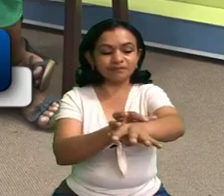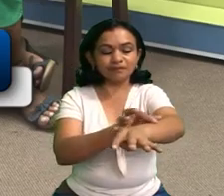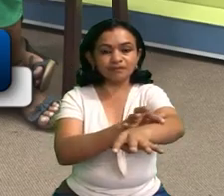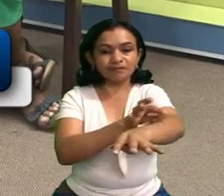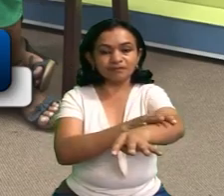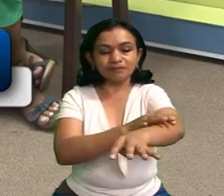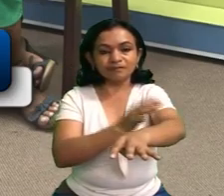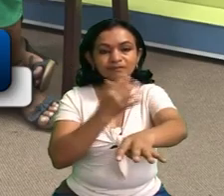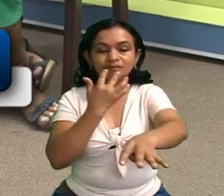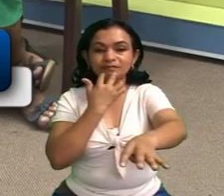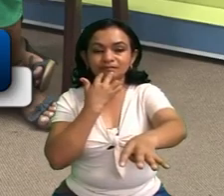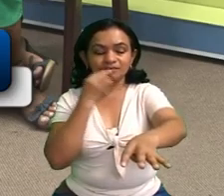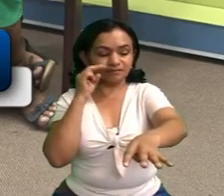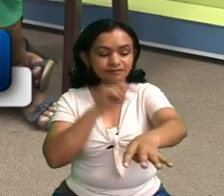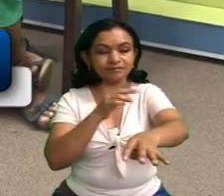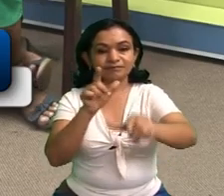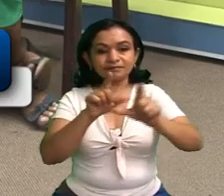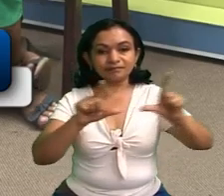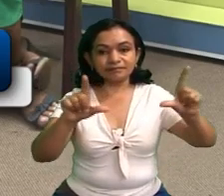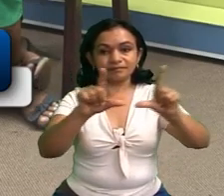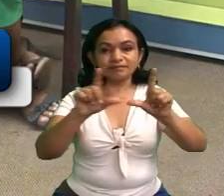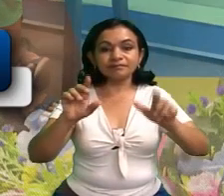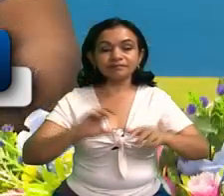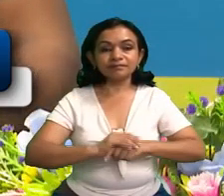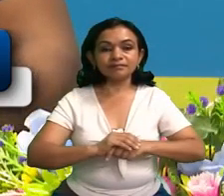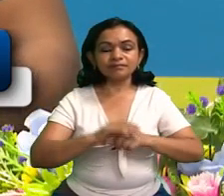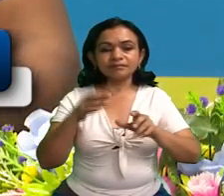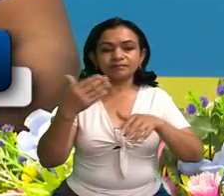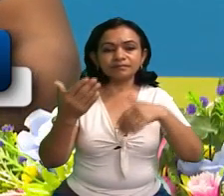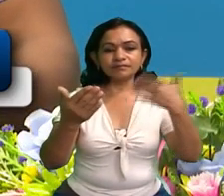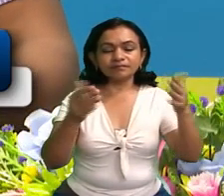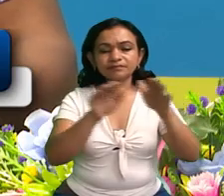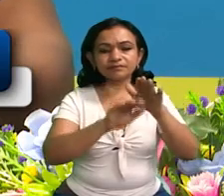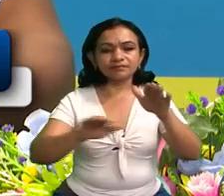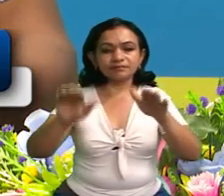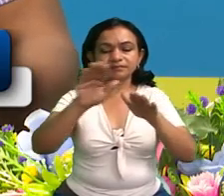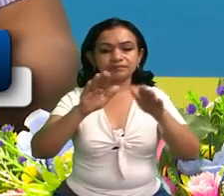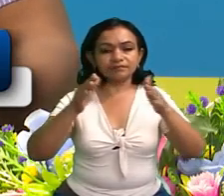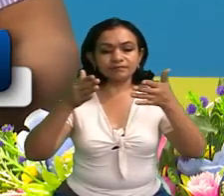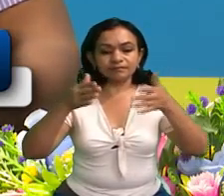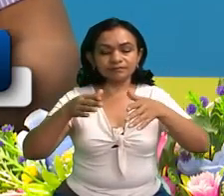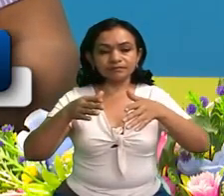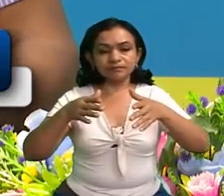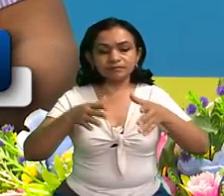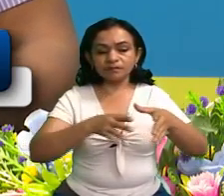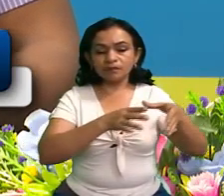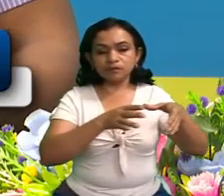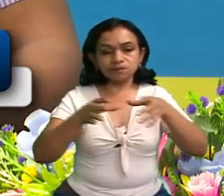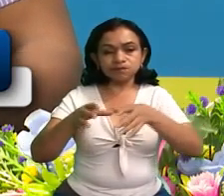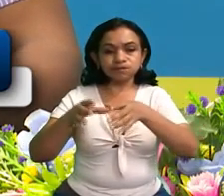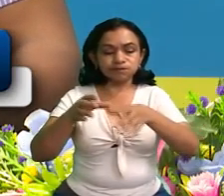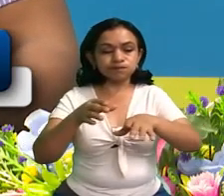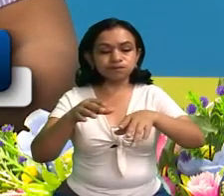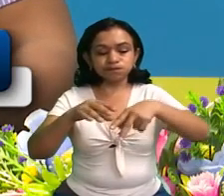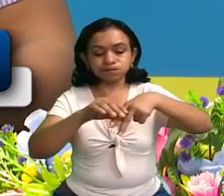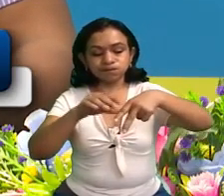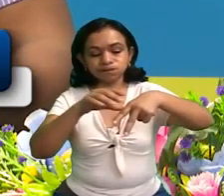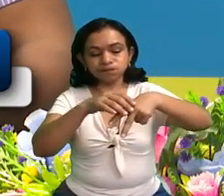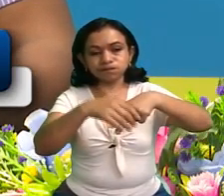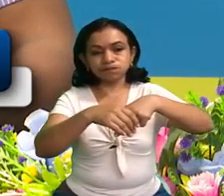no estemos tocando esa zona. Generalmente, ¿cuáles son las partes más visibles? ¿Son las piernas? Los muslos, los sí, los muslos principalmente,